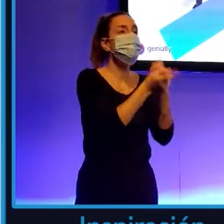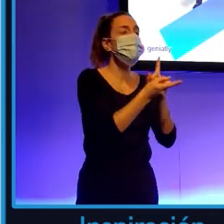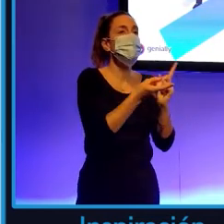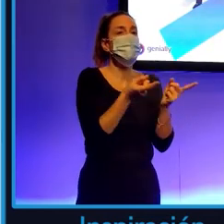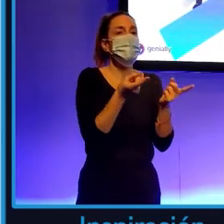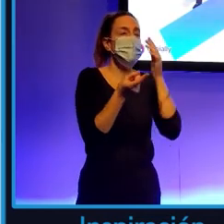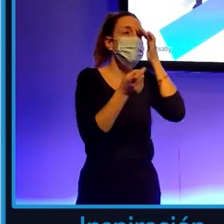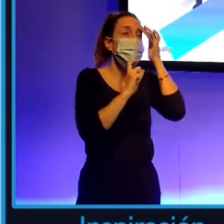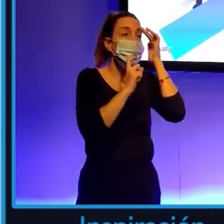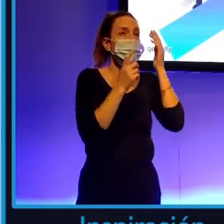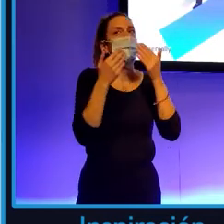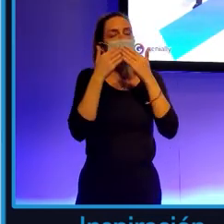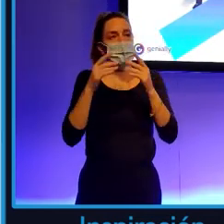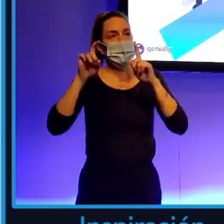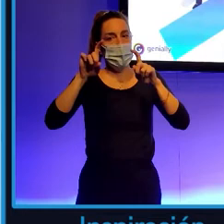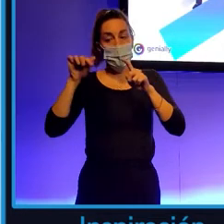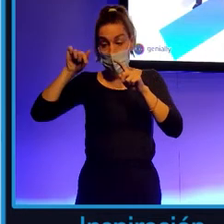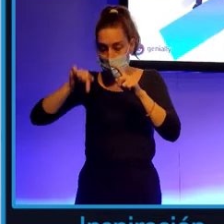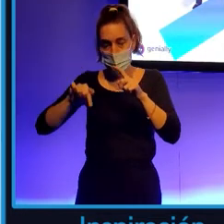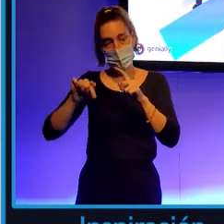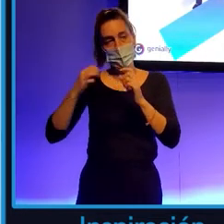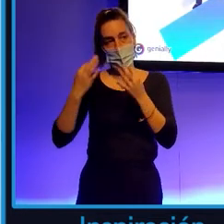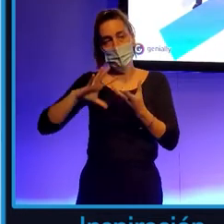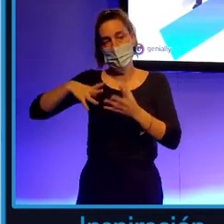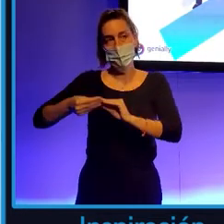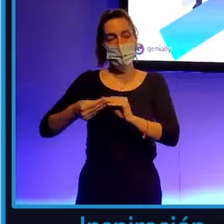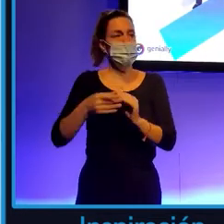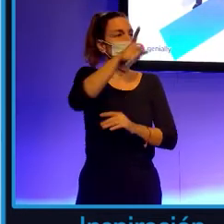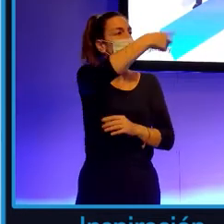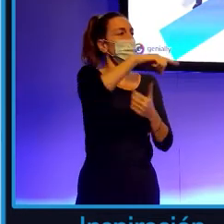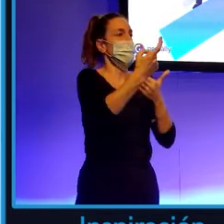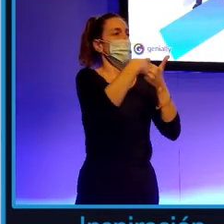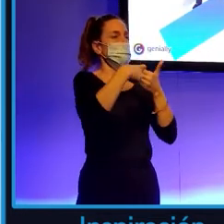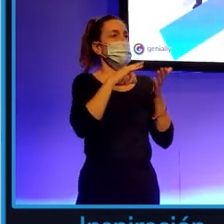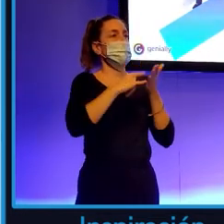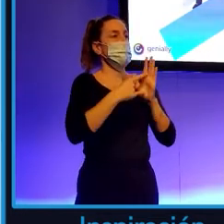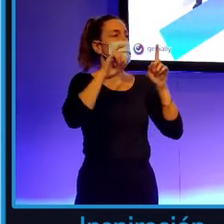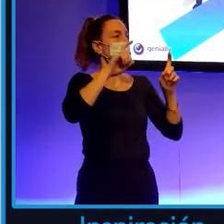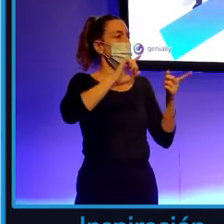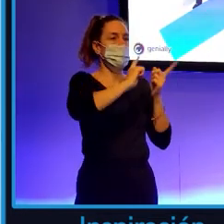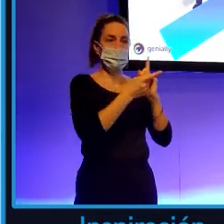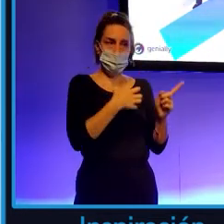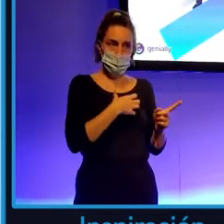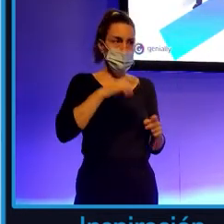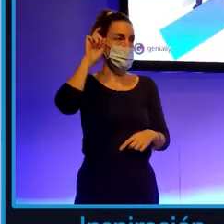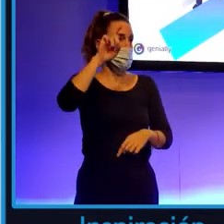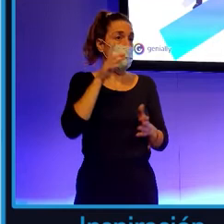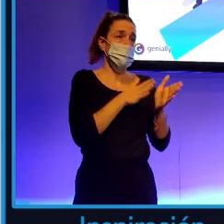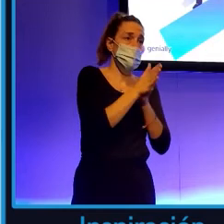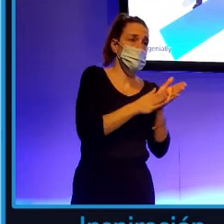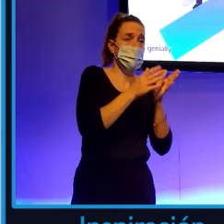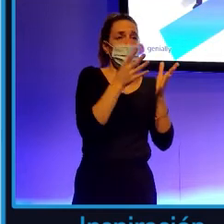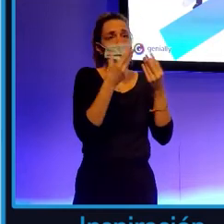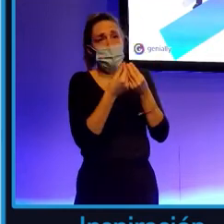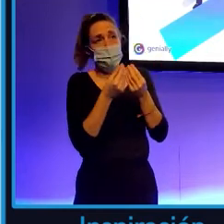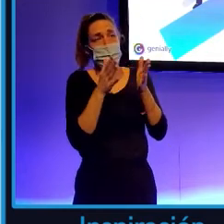tenemos que empezar bueno ustedes están en un sistema educativo no lo pueden cambiar los profesores motivados o no motivados